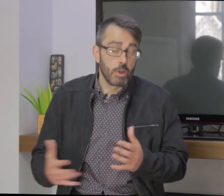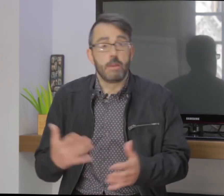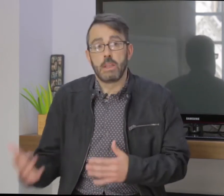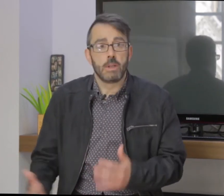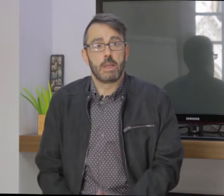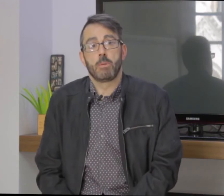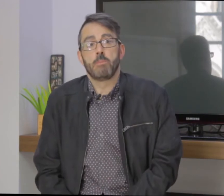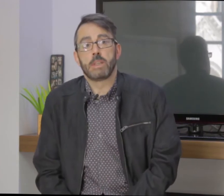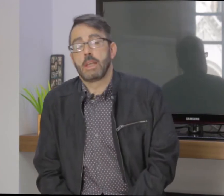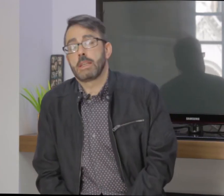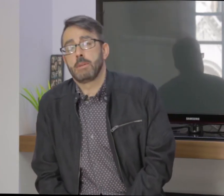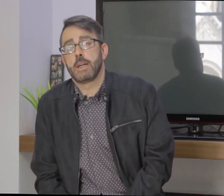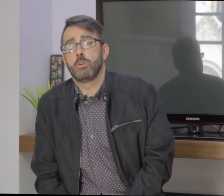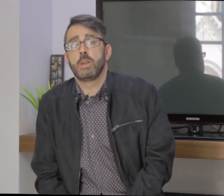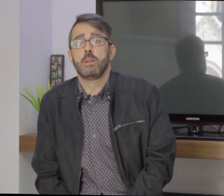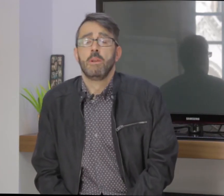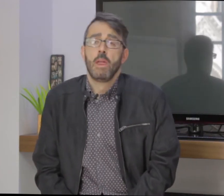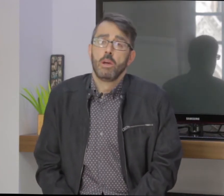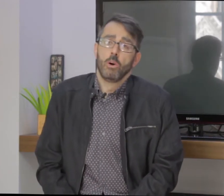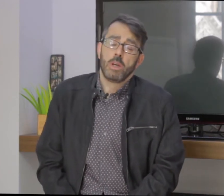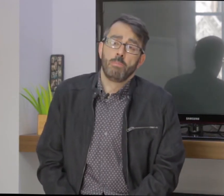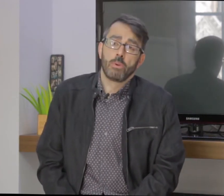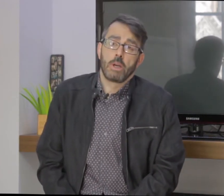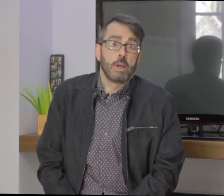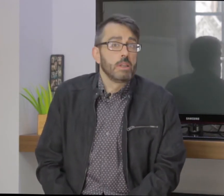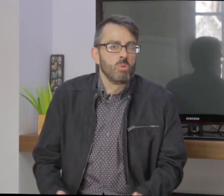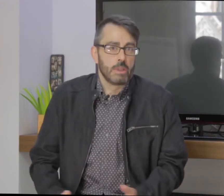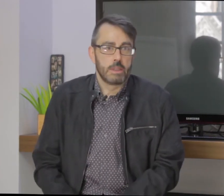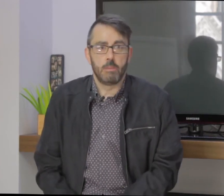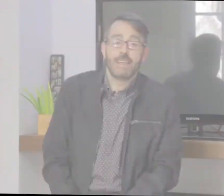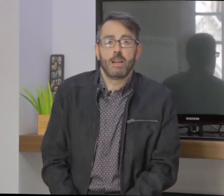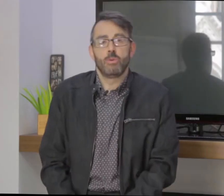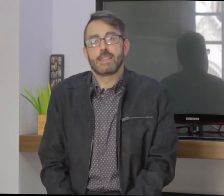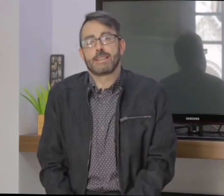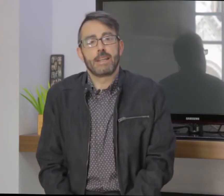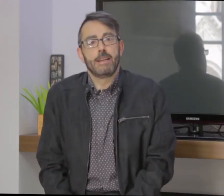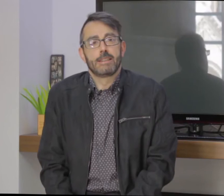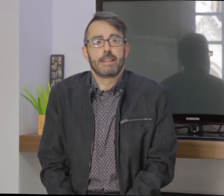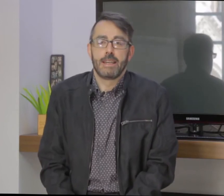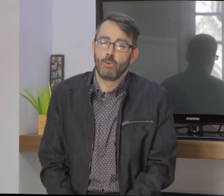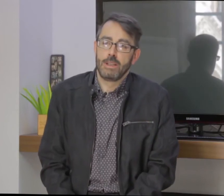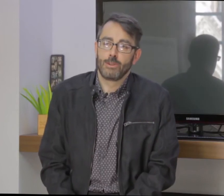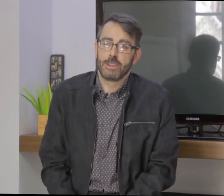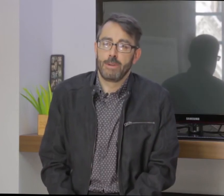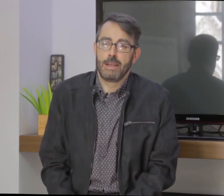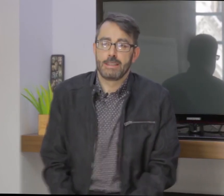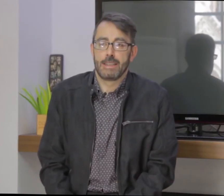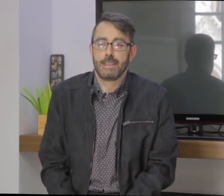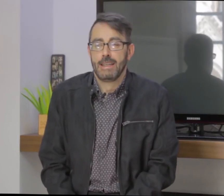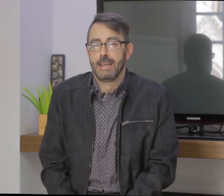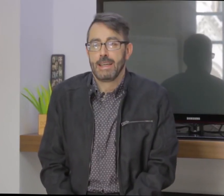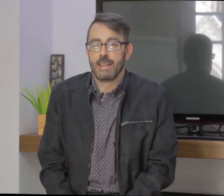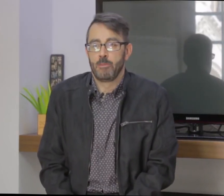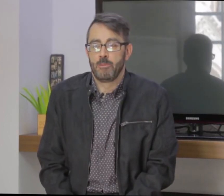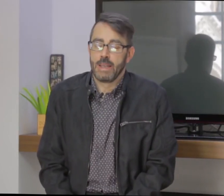organizativas de la propia empresa a la que trabajan o bien o bien porque les gusta así hay algunas redes que iguales son especialistas